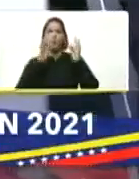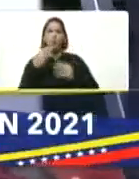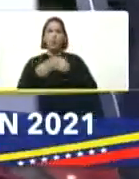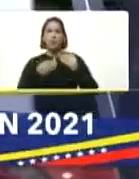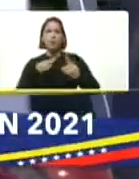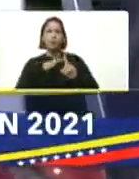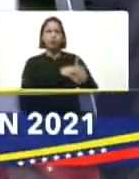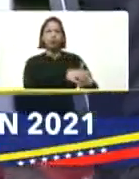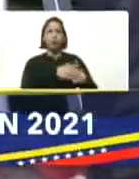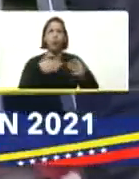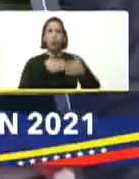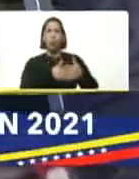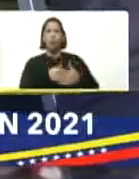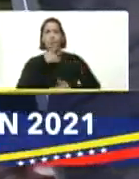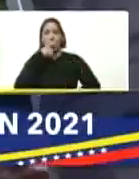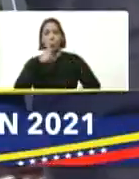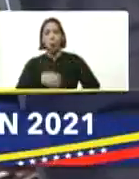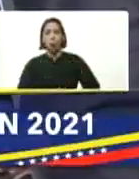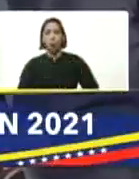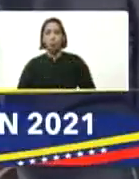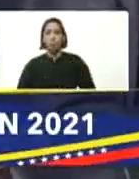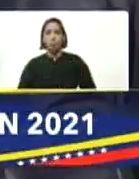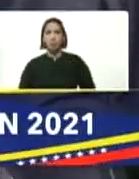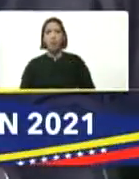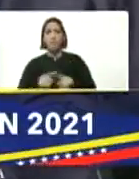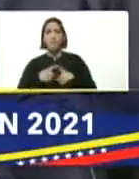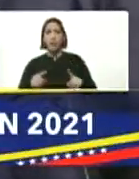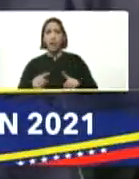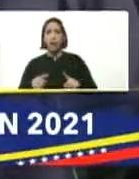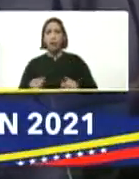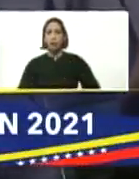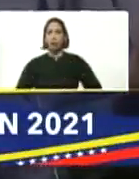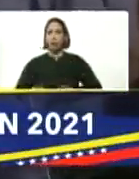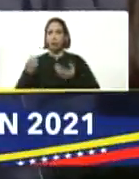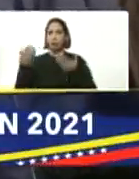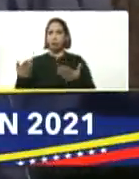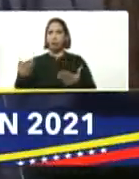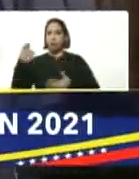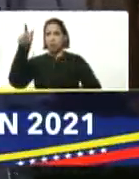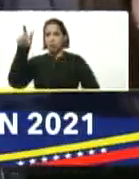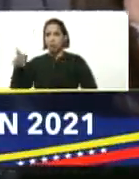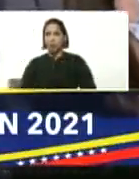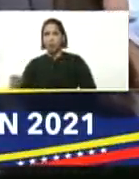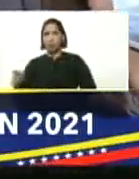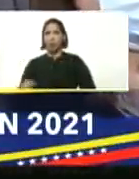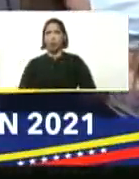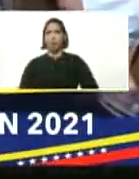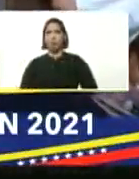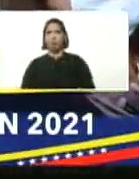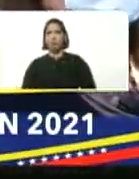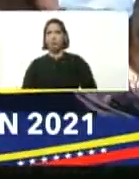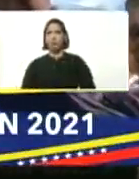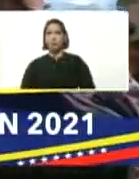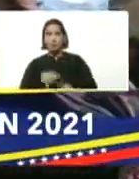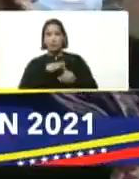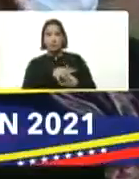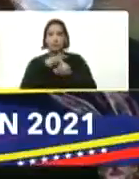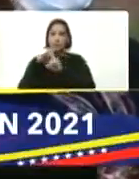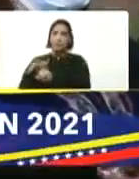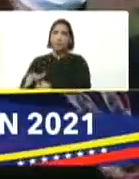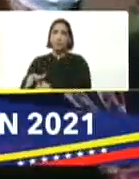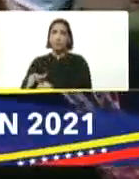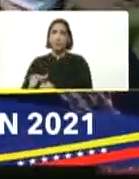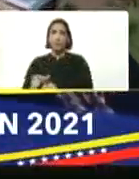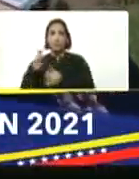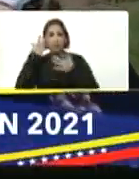FER contra Maduro para presentar a la víctima de agresiones, de ataques, de intentos